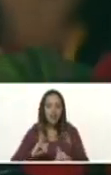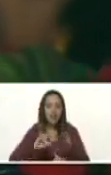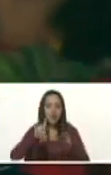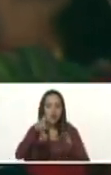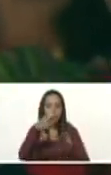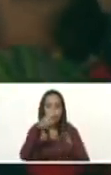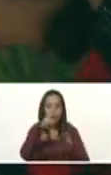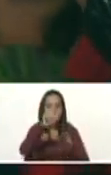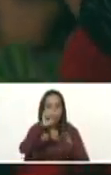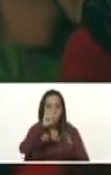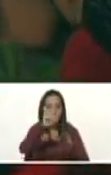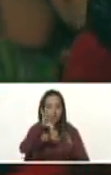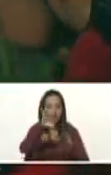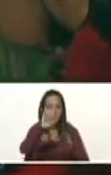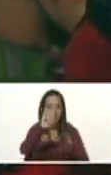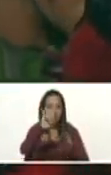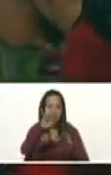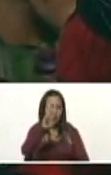Indio brazo duro.